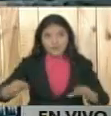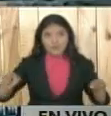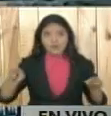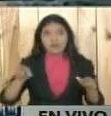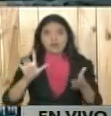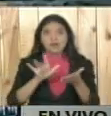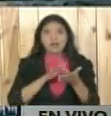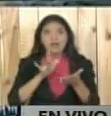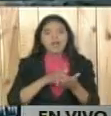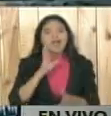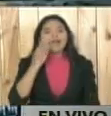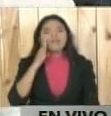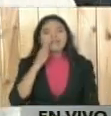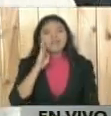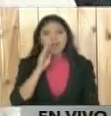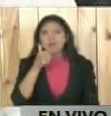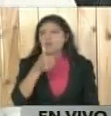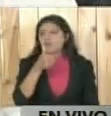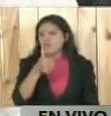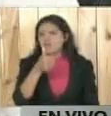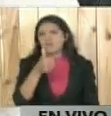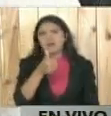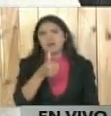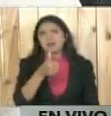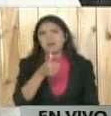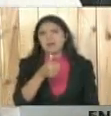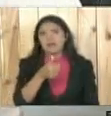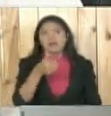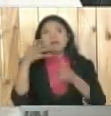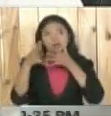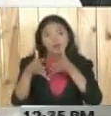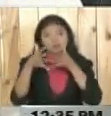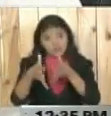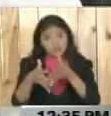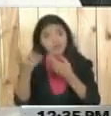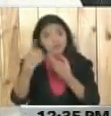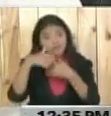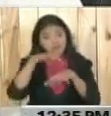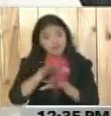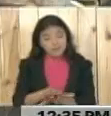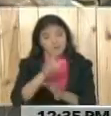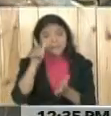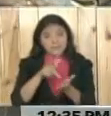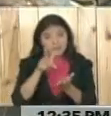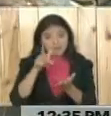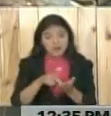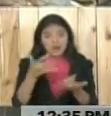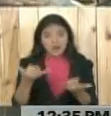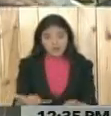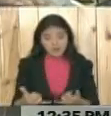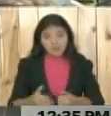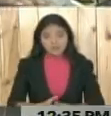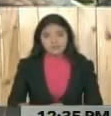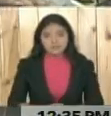página Facebook, está bien bueno. Y bueno, les recomiendo que nos incorporemos a esta,